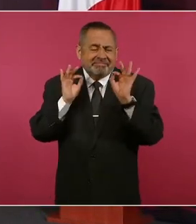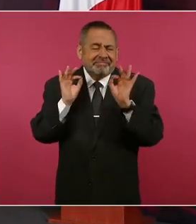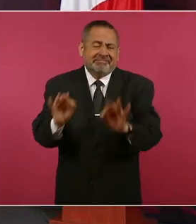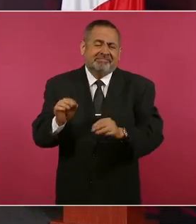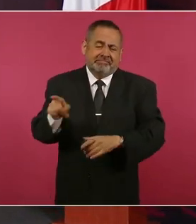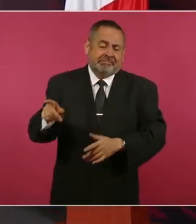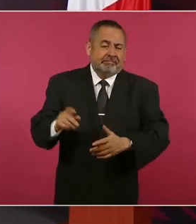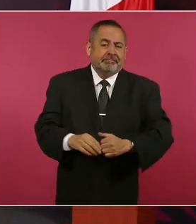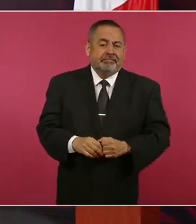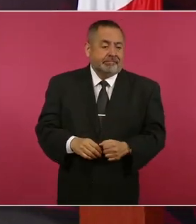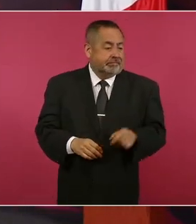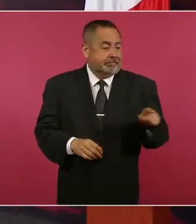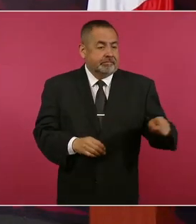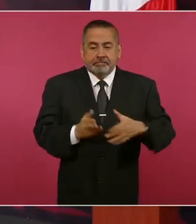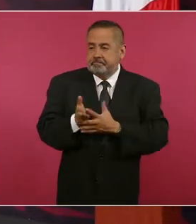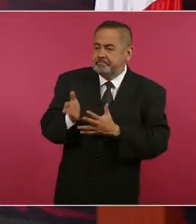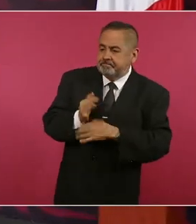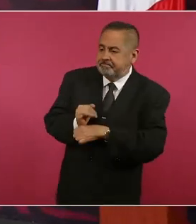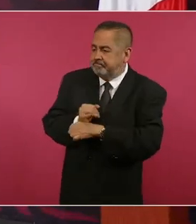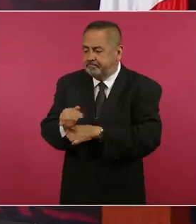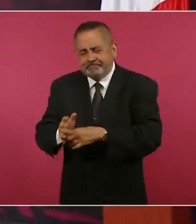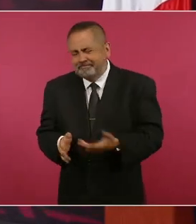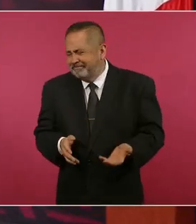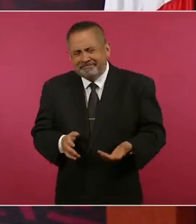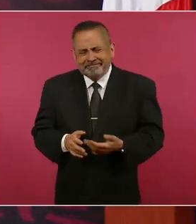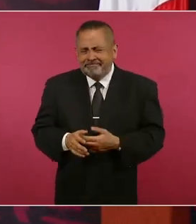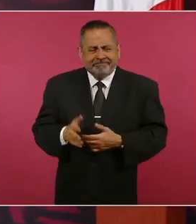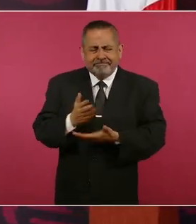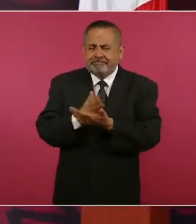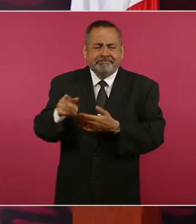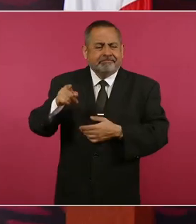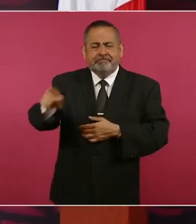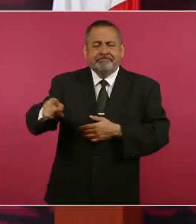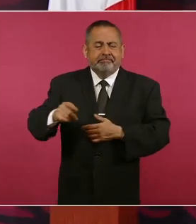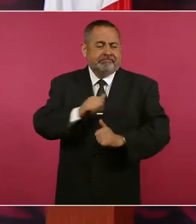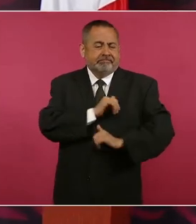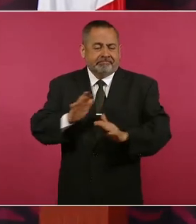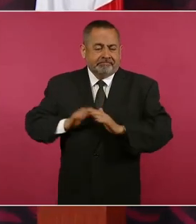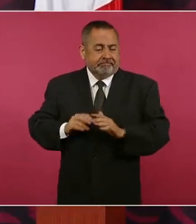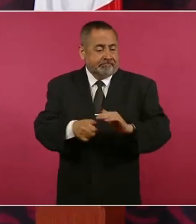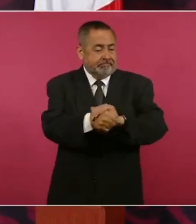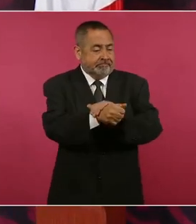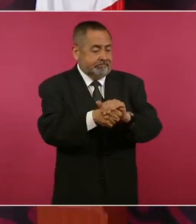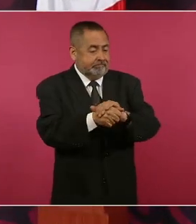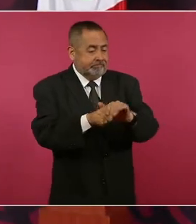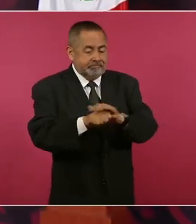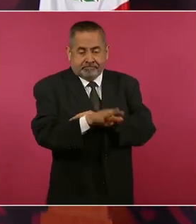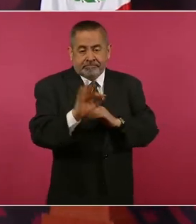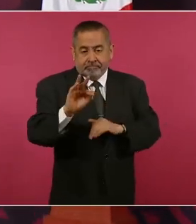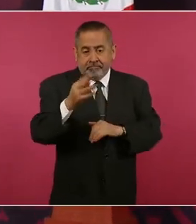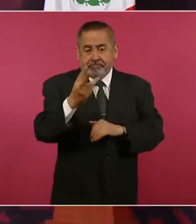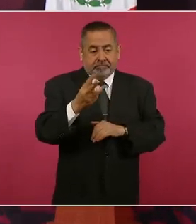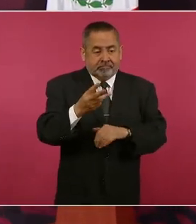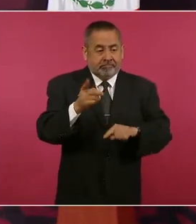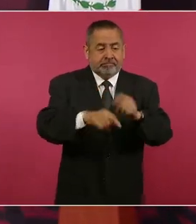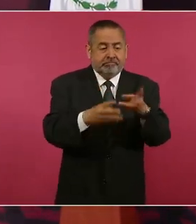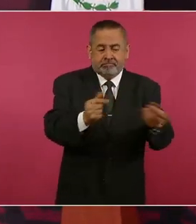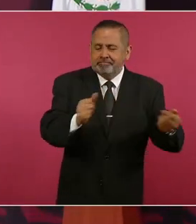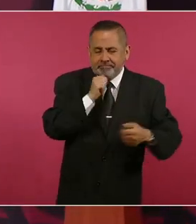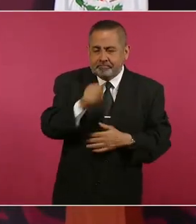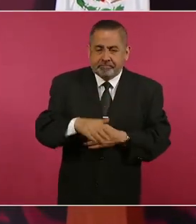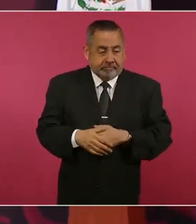con la desaparición de los jóvenes. Firman un acuerdo,